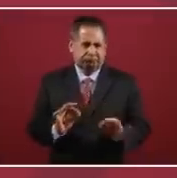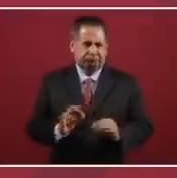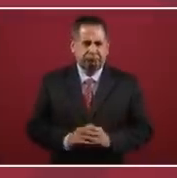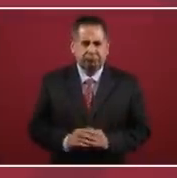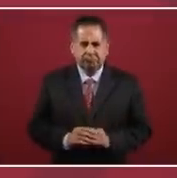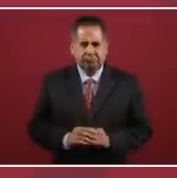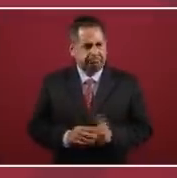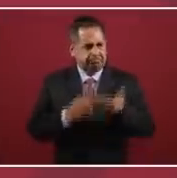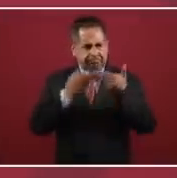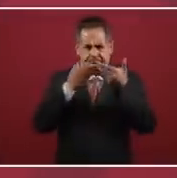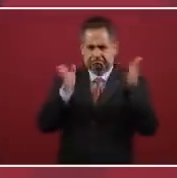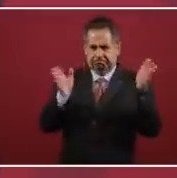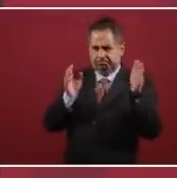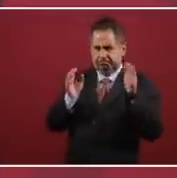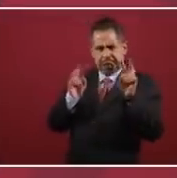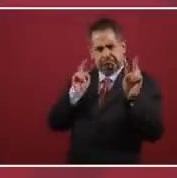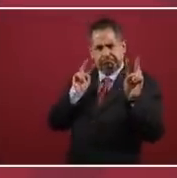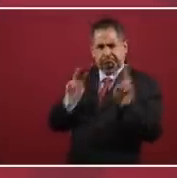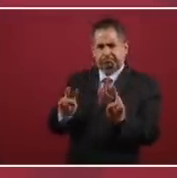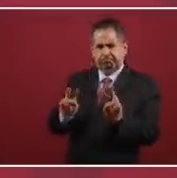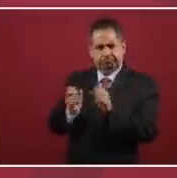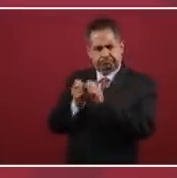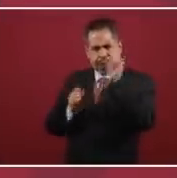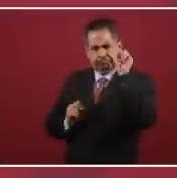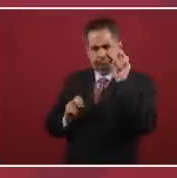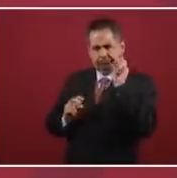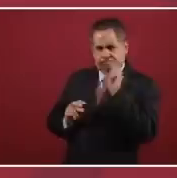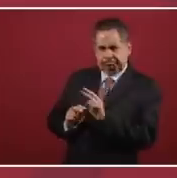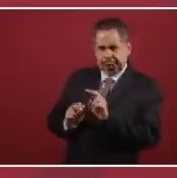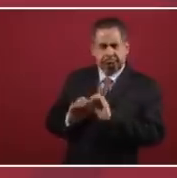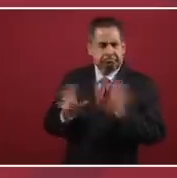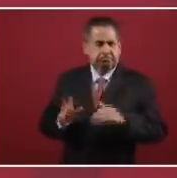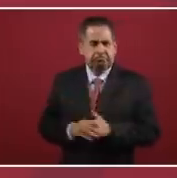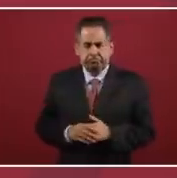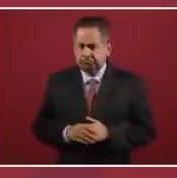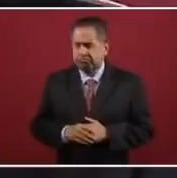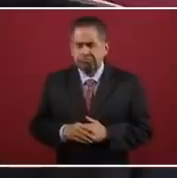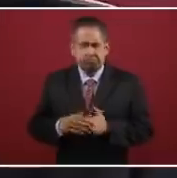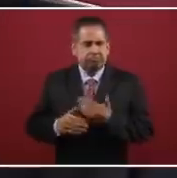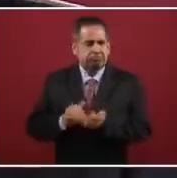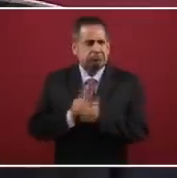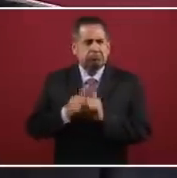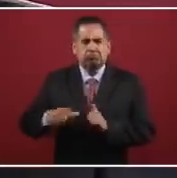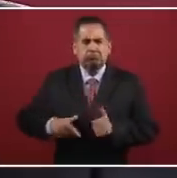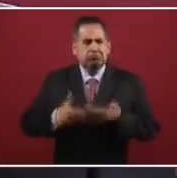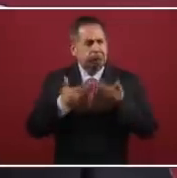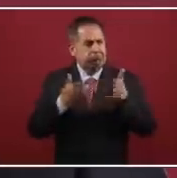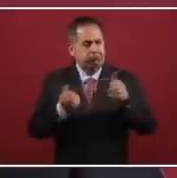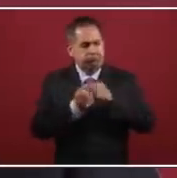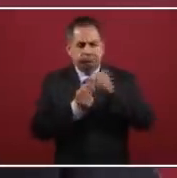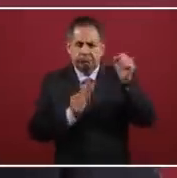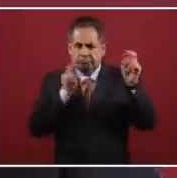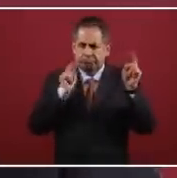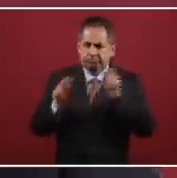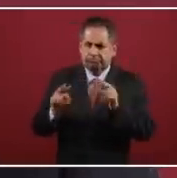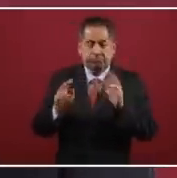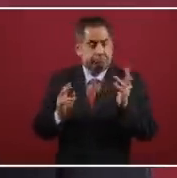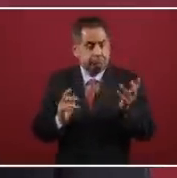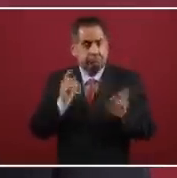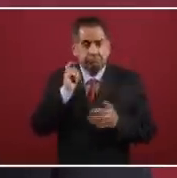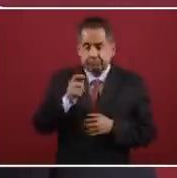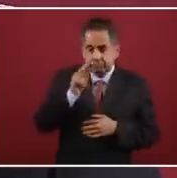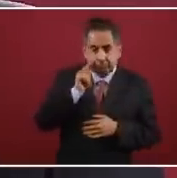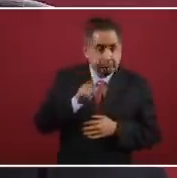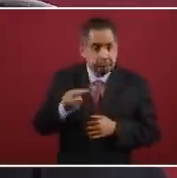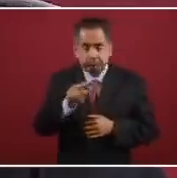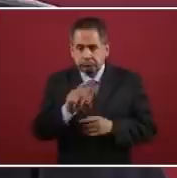al descubierto. La vida pública es cada vez más pública y el propósito es